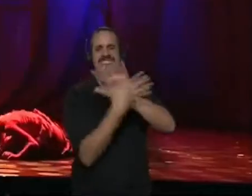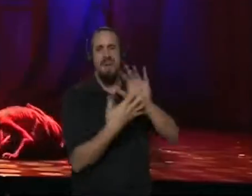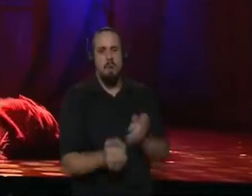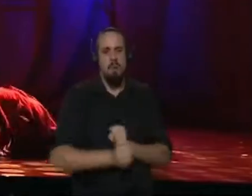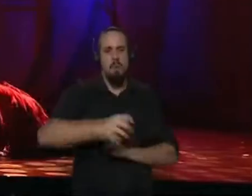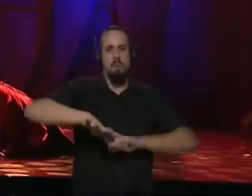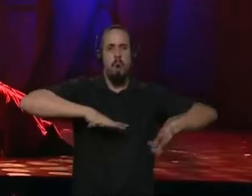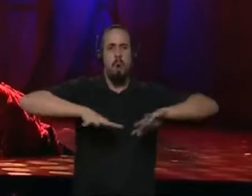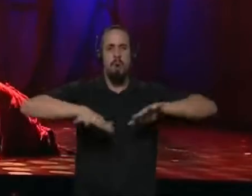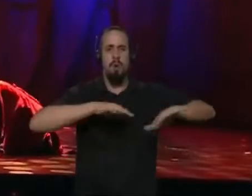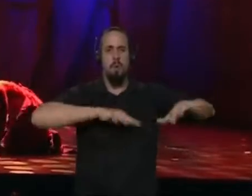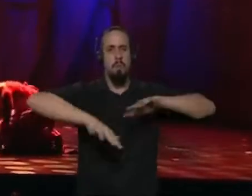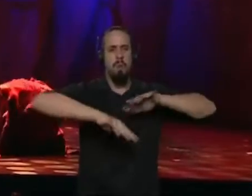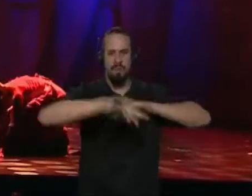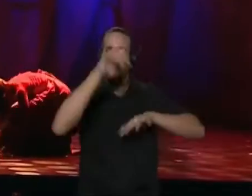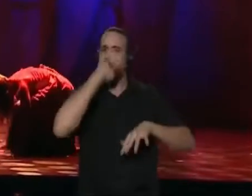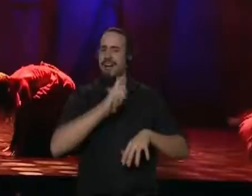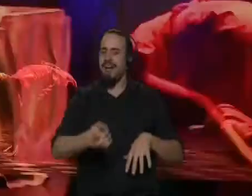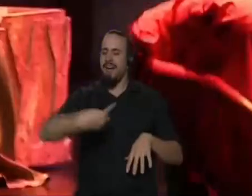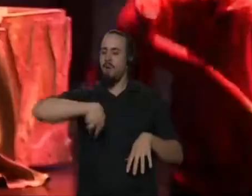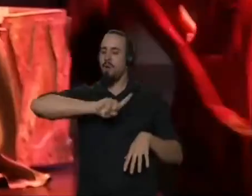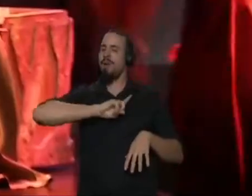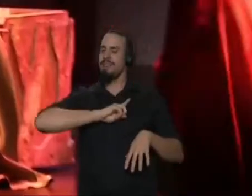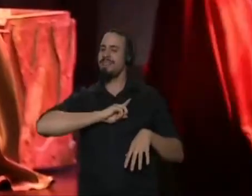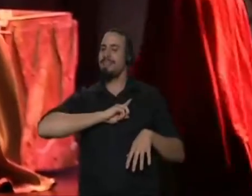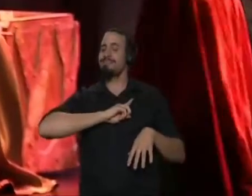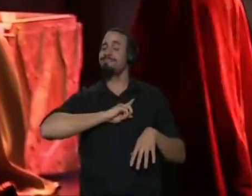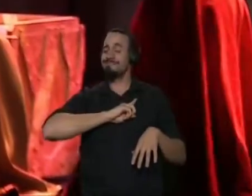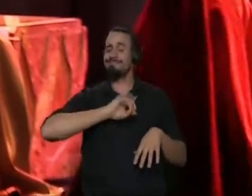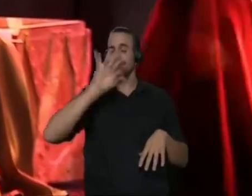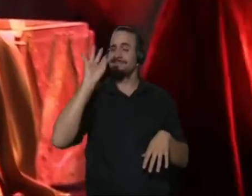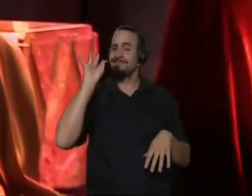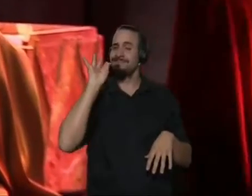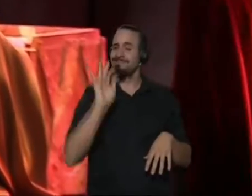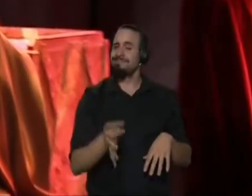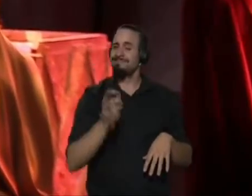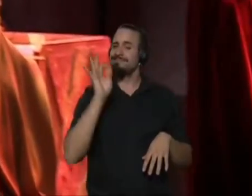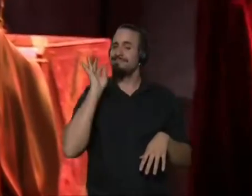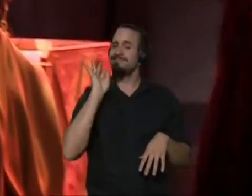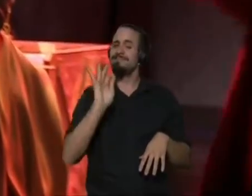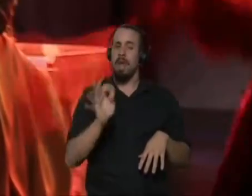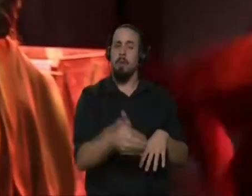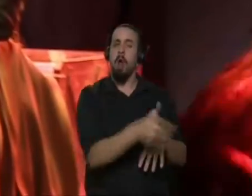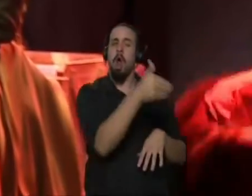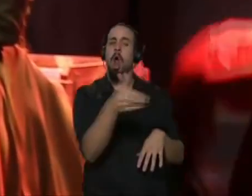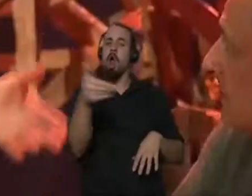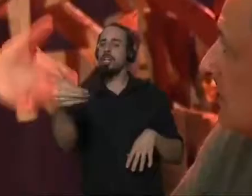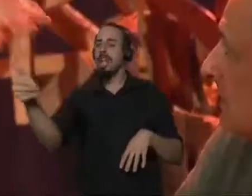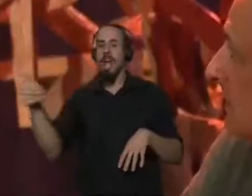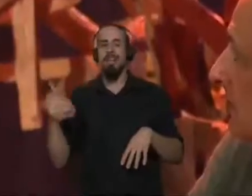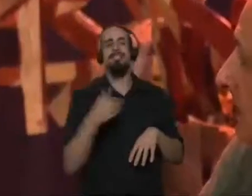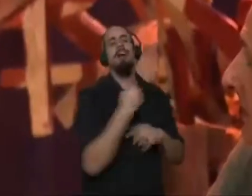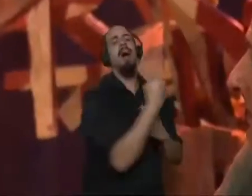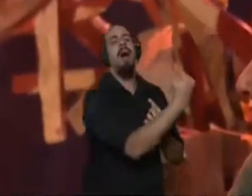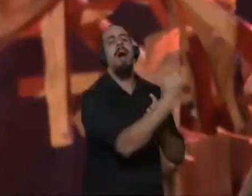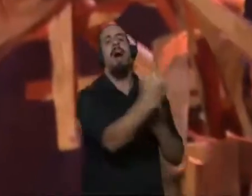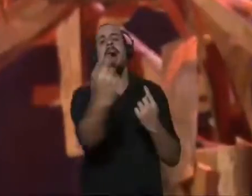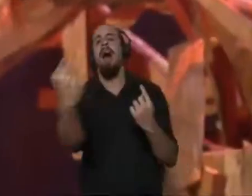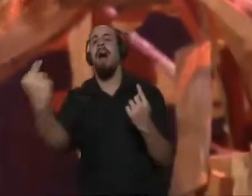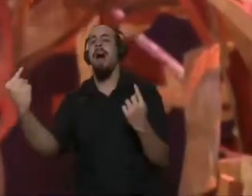recordándonos con ansia la verdadera importancia de